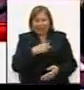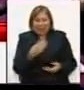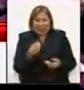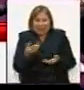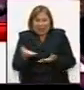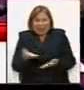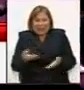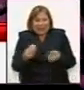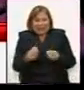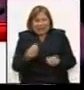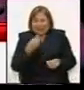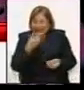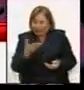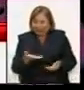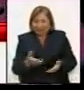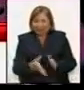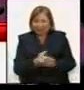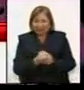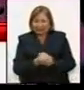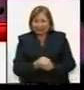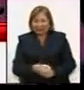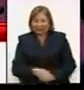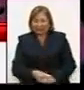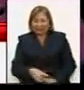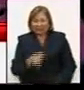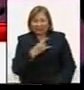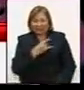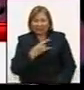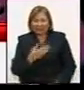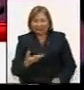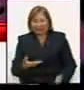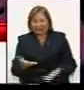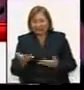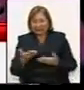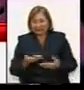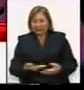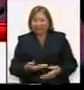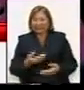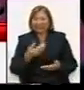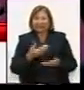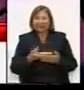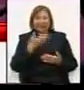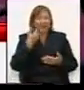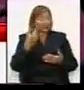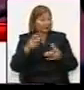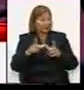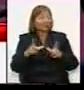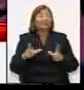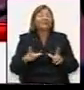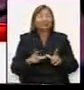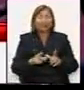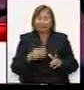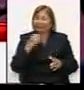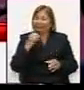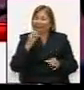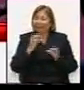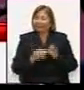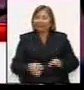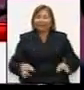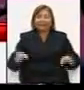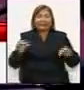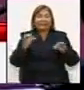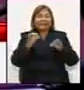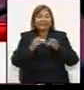que han tenido que hacer es invitar a su colega de universidad y hubieran tenido un espacio muy importante